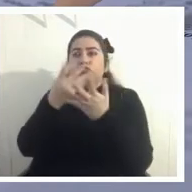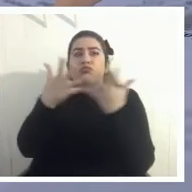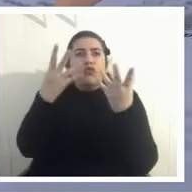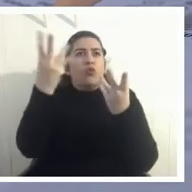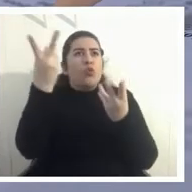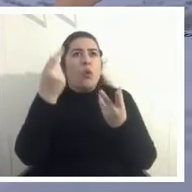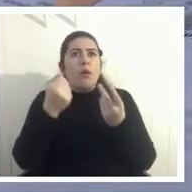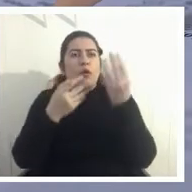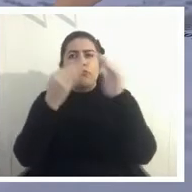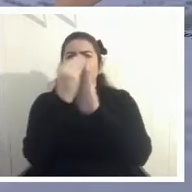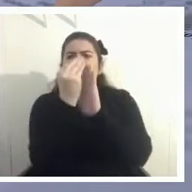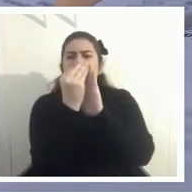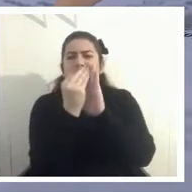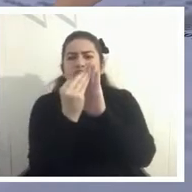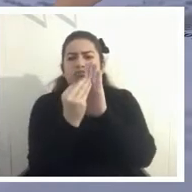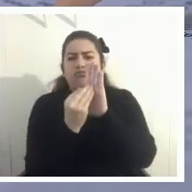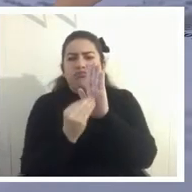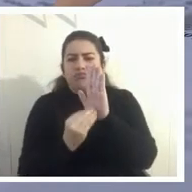y